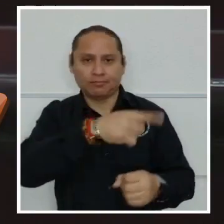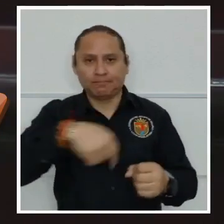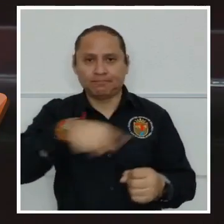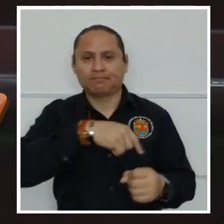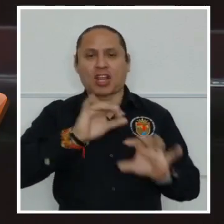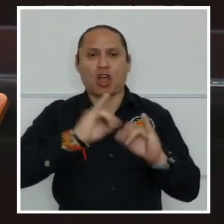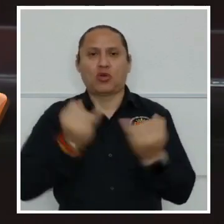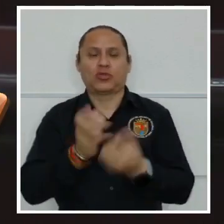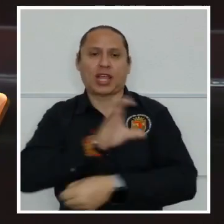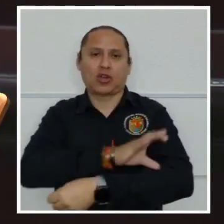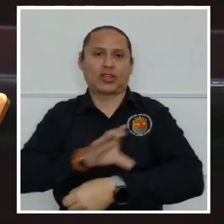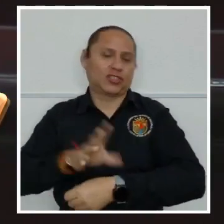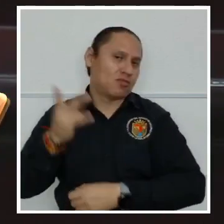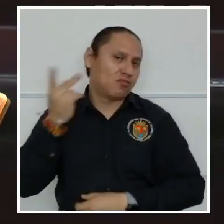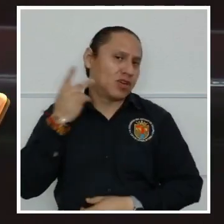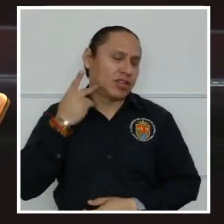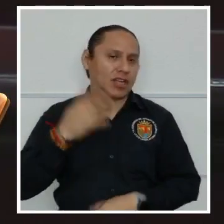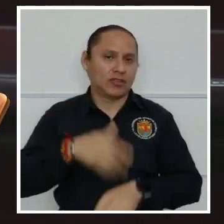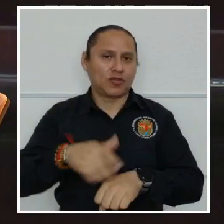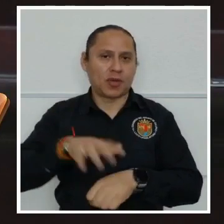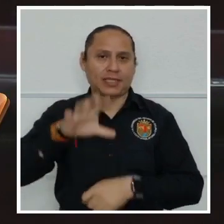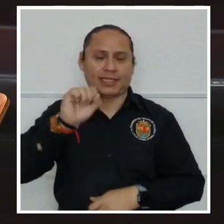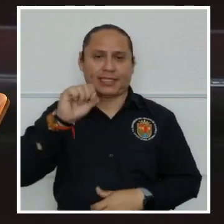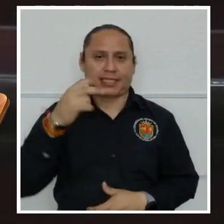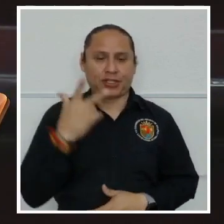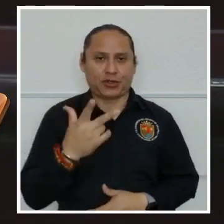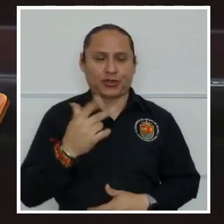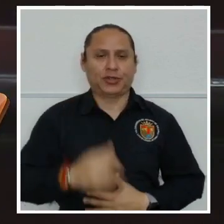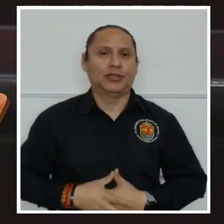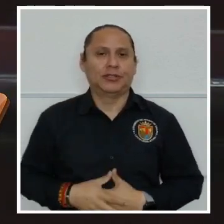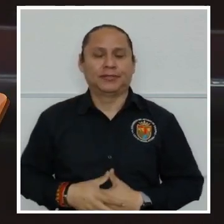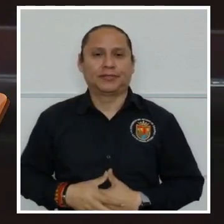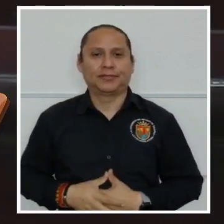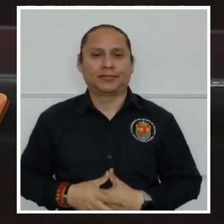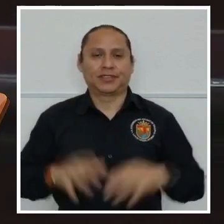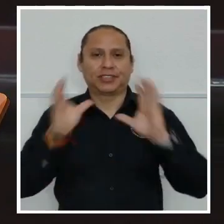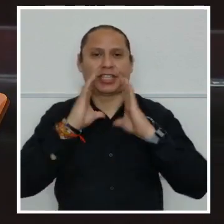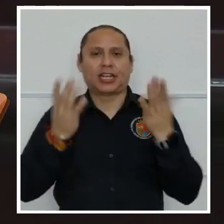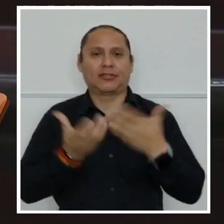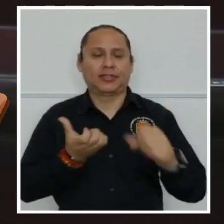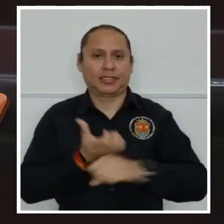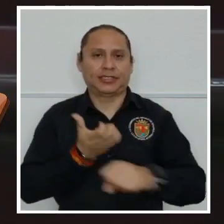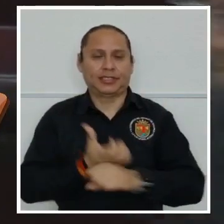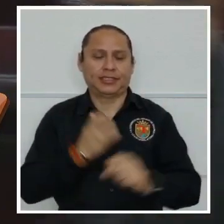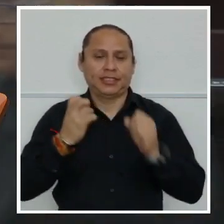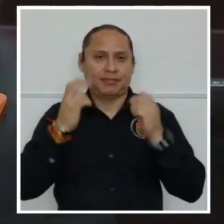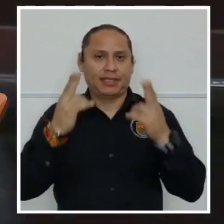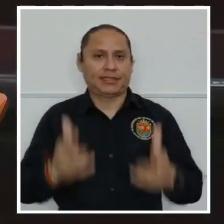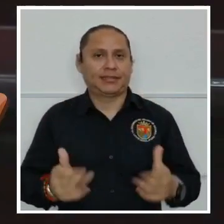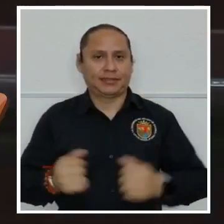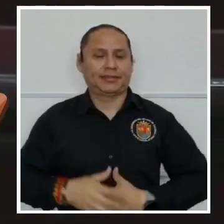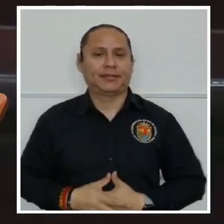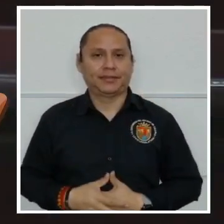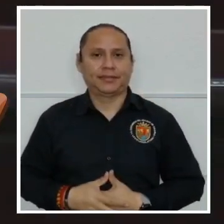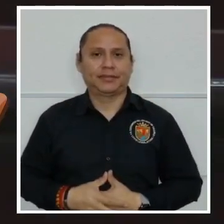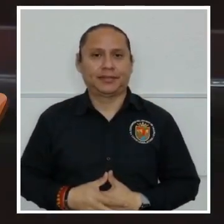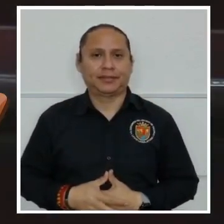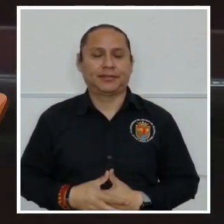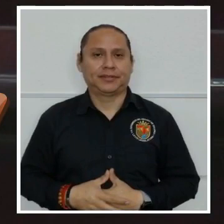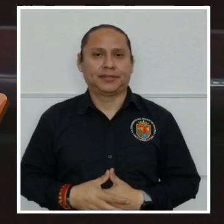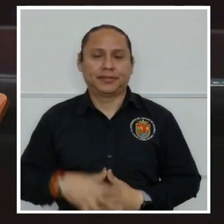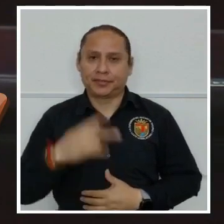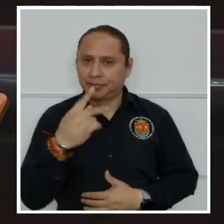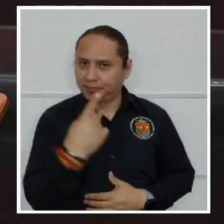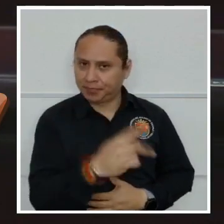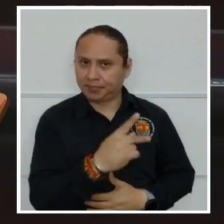integrantes de la Junta de Coordinación Política de la 68ª Legislatura del Congreso del Estado de Chiapas, en ejercicio